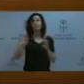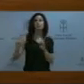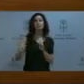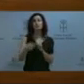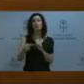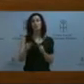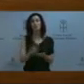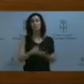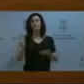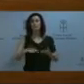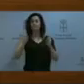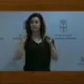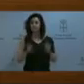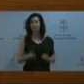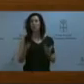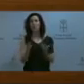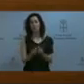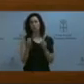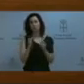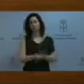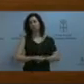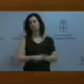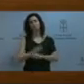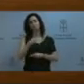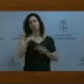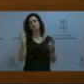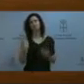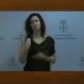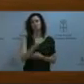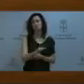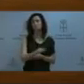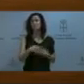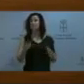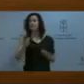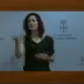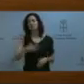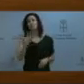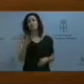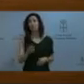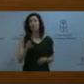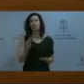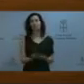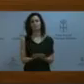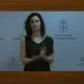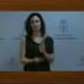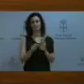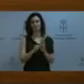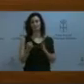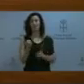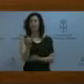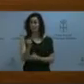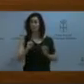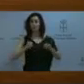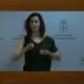colaboración y apoyadas, por supuesto, por parte de la Administración Pública. Y es también otra posibilidad a tener en cuenta. Nosotros vamos a apoyar también esta